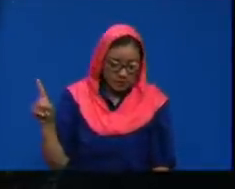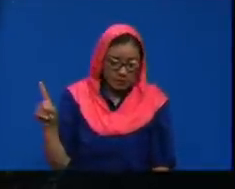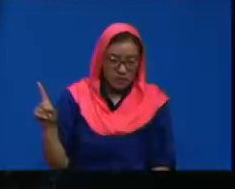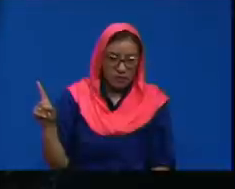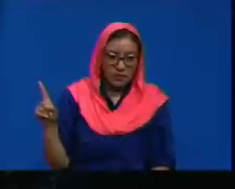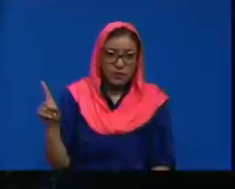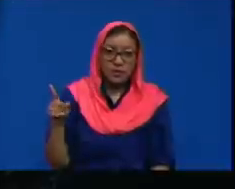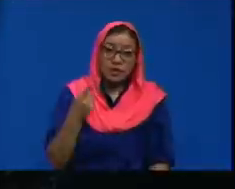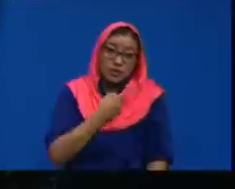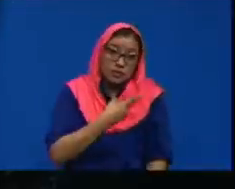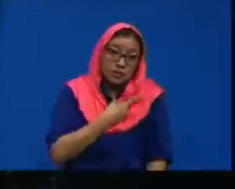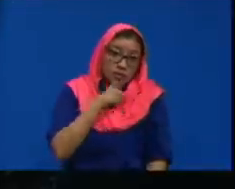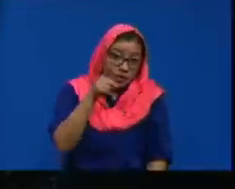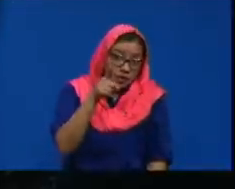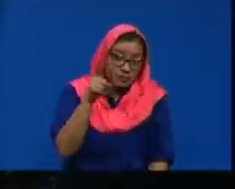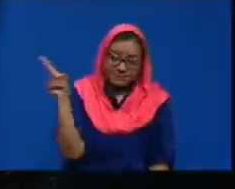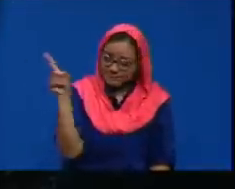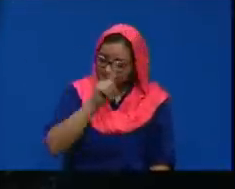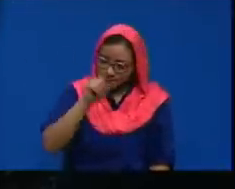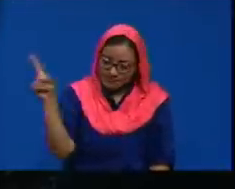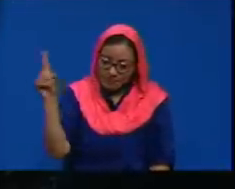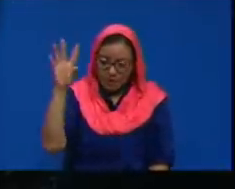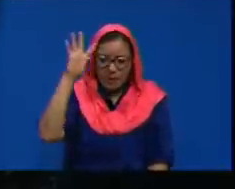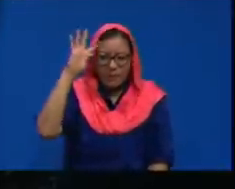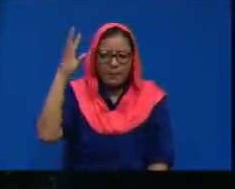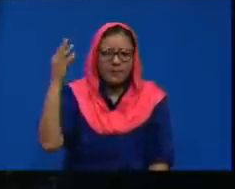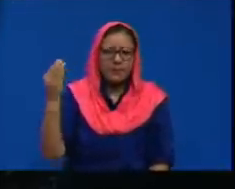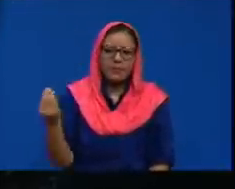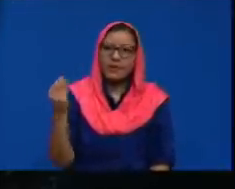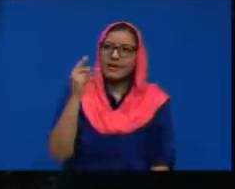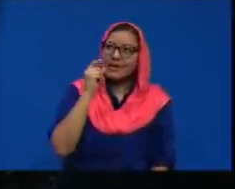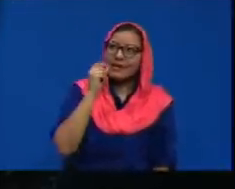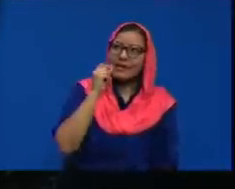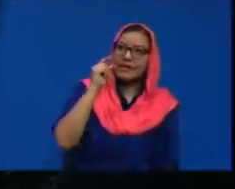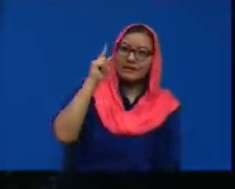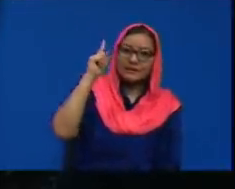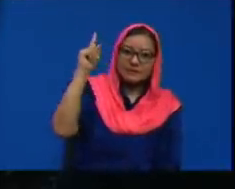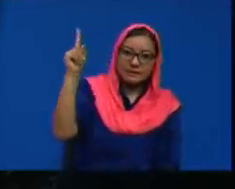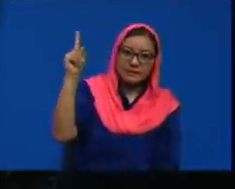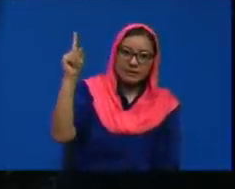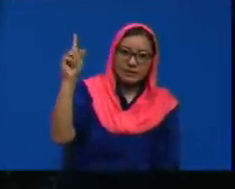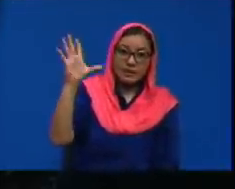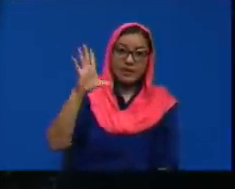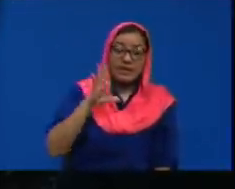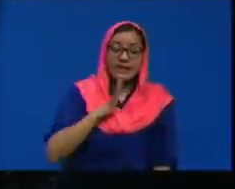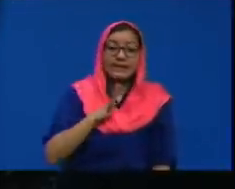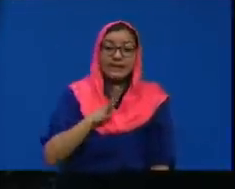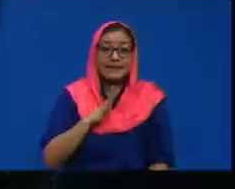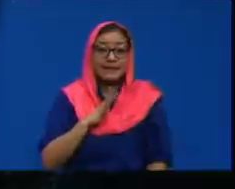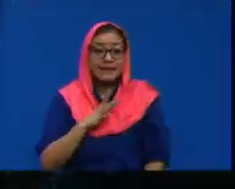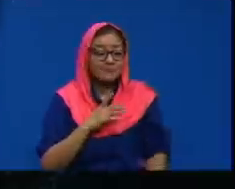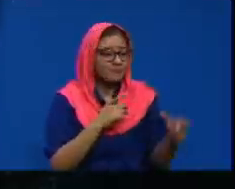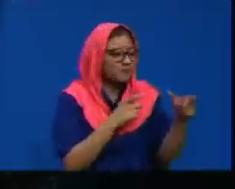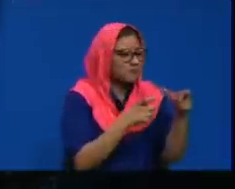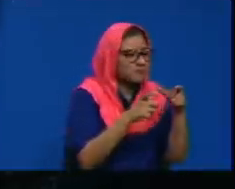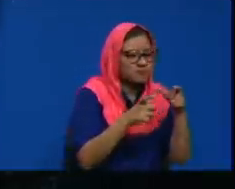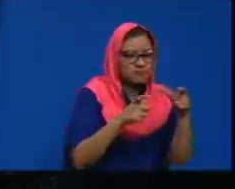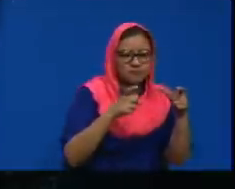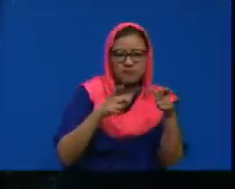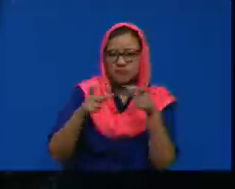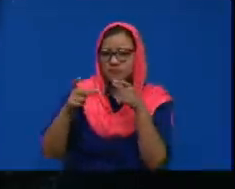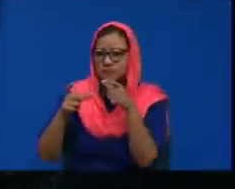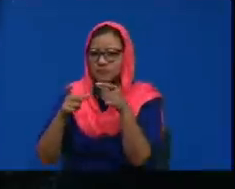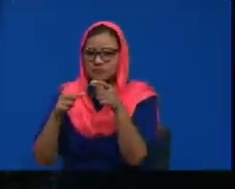estás solo, porque yo, dice el Señor, tengo el control de los